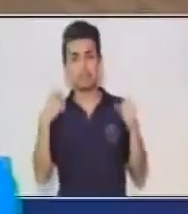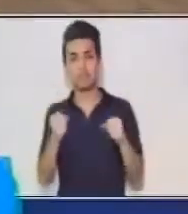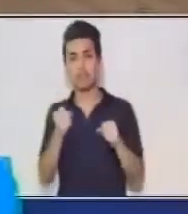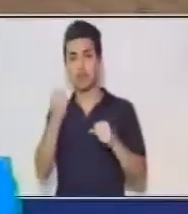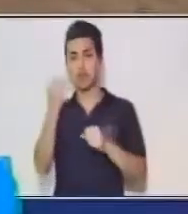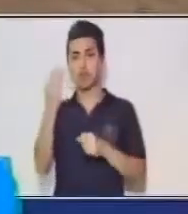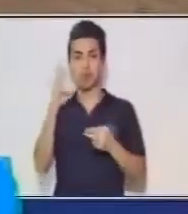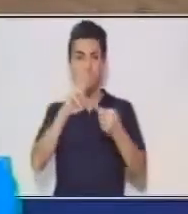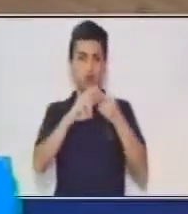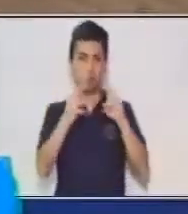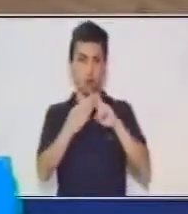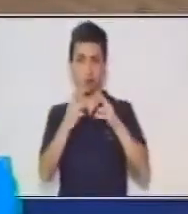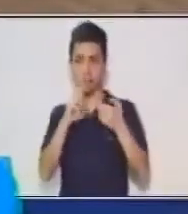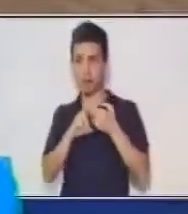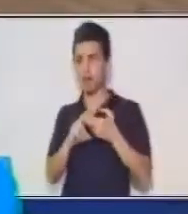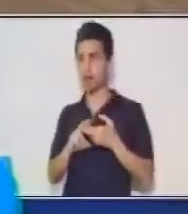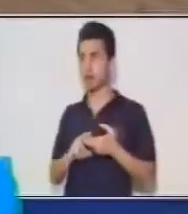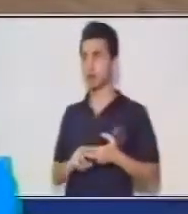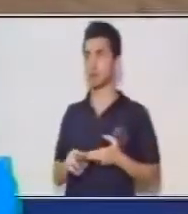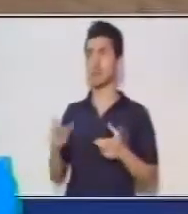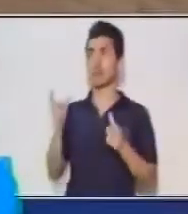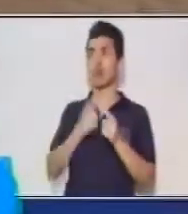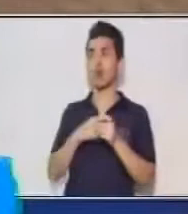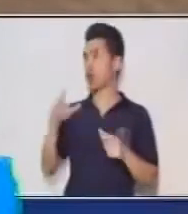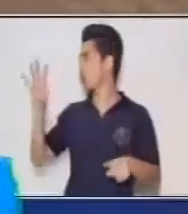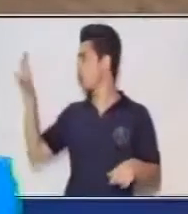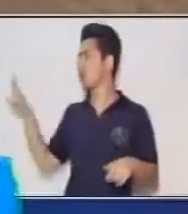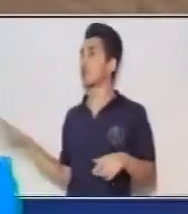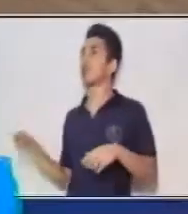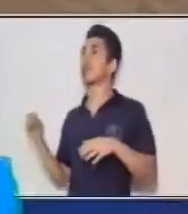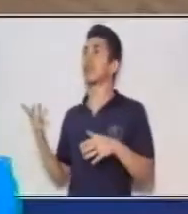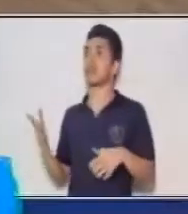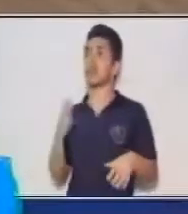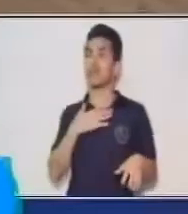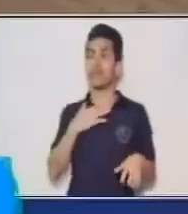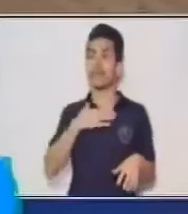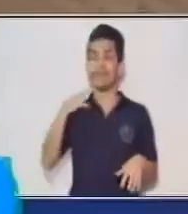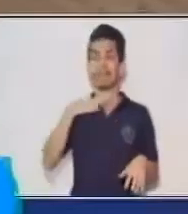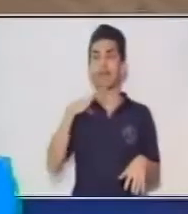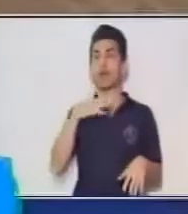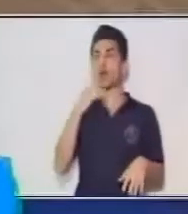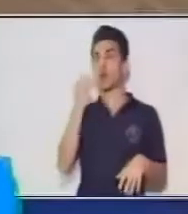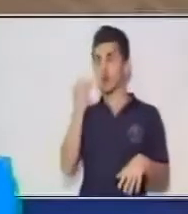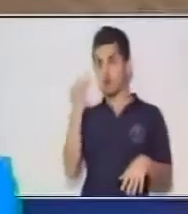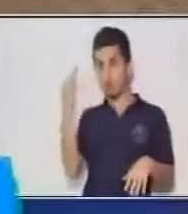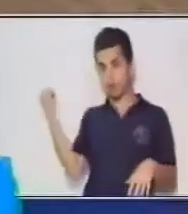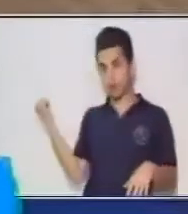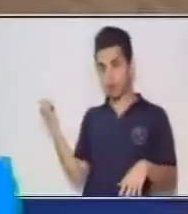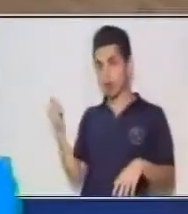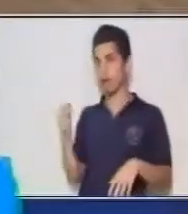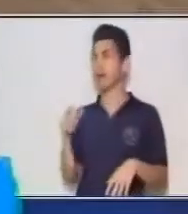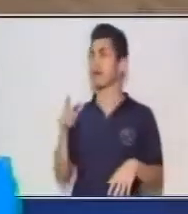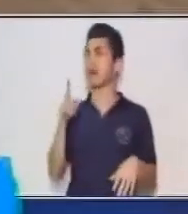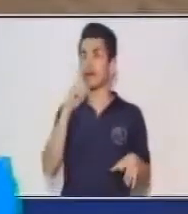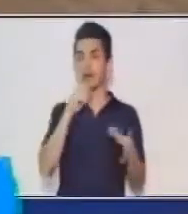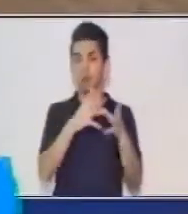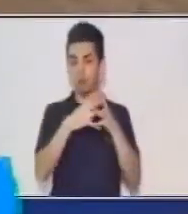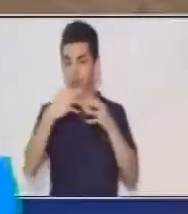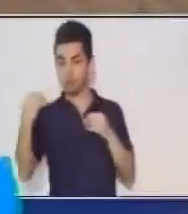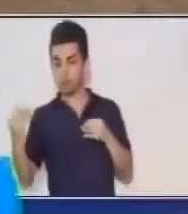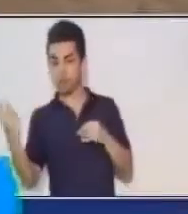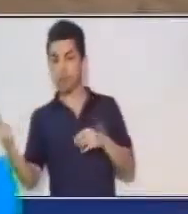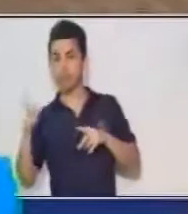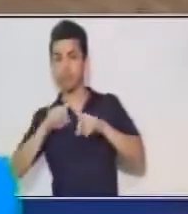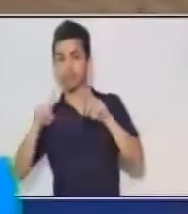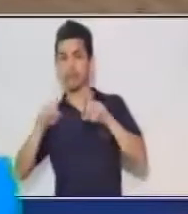número romano en base a que nosotros tenemos el número y lo representamos por